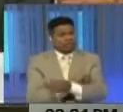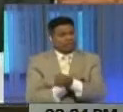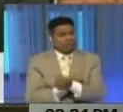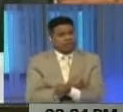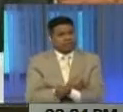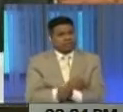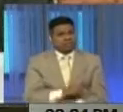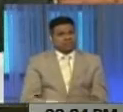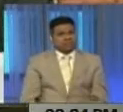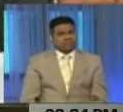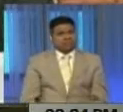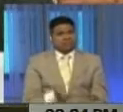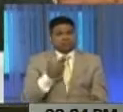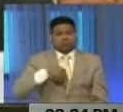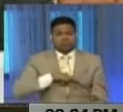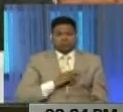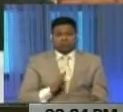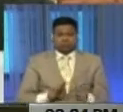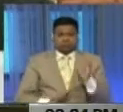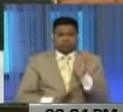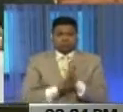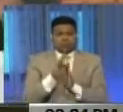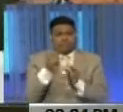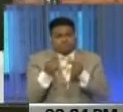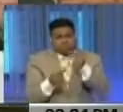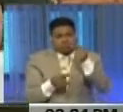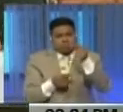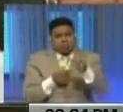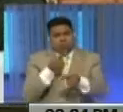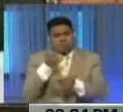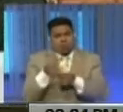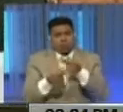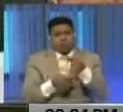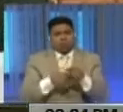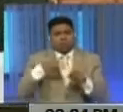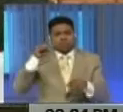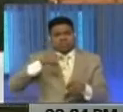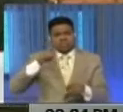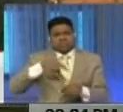que hemos ido más lento de lo que necesita el país.